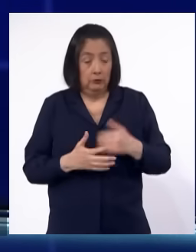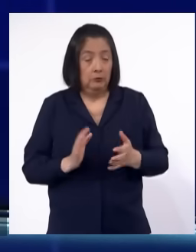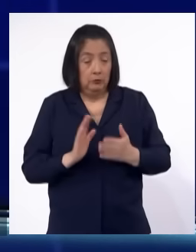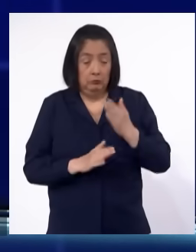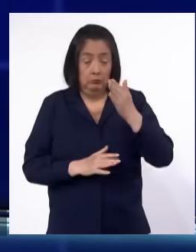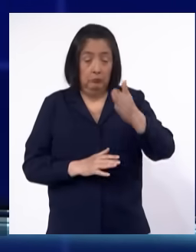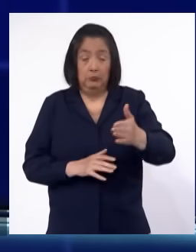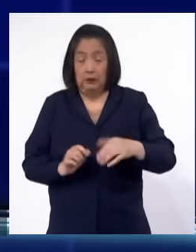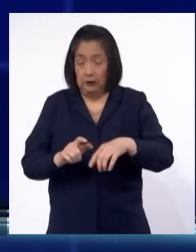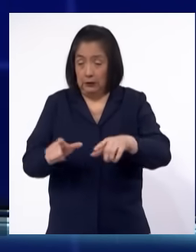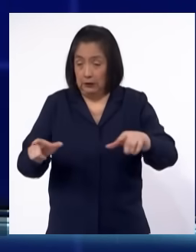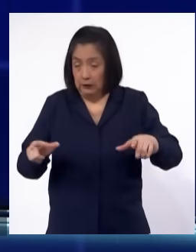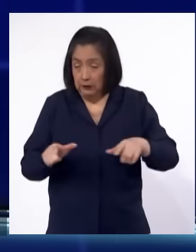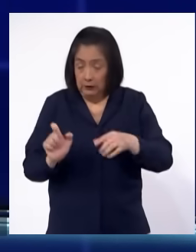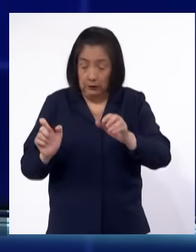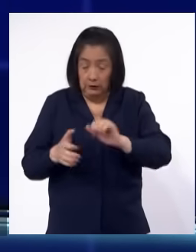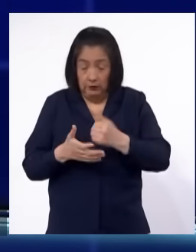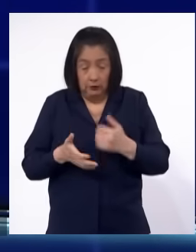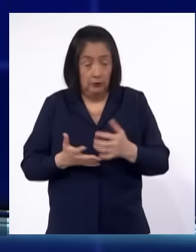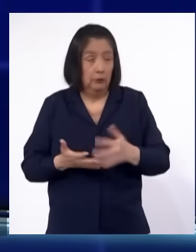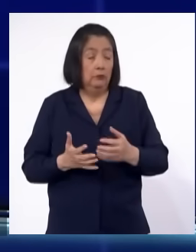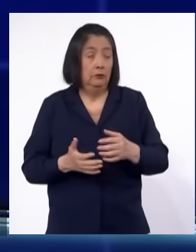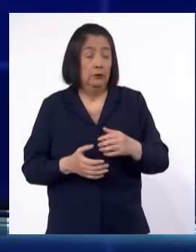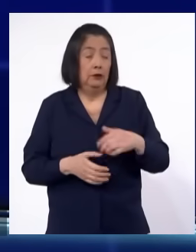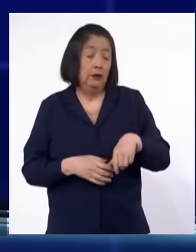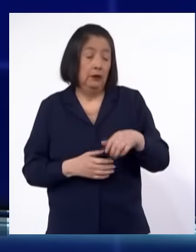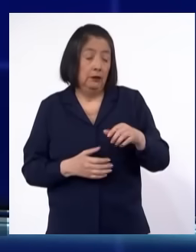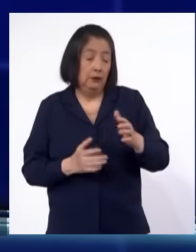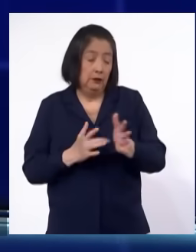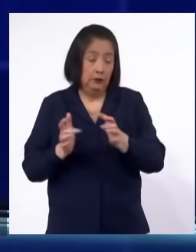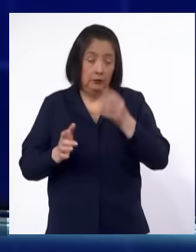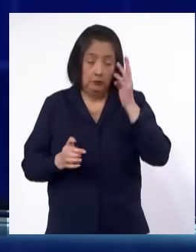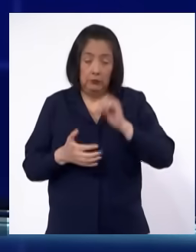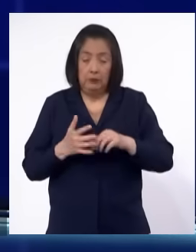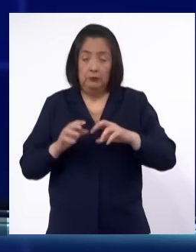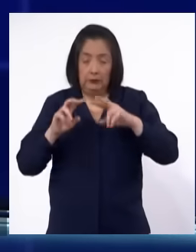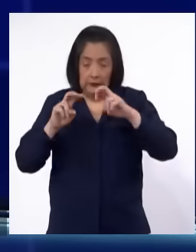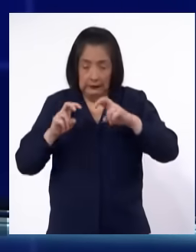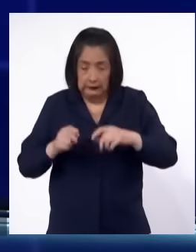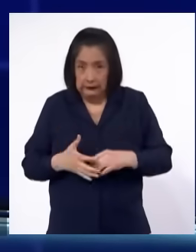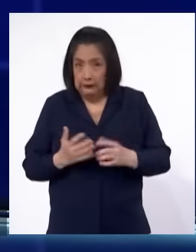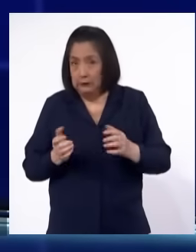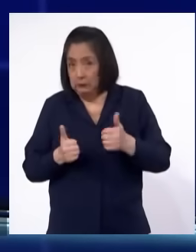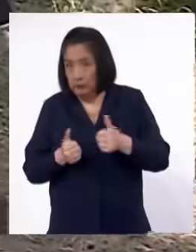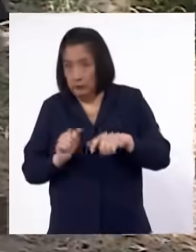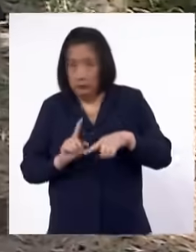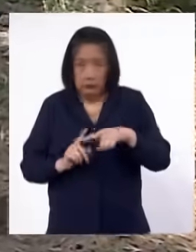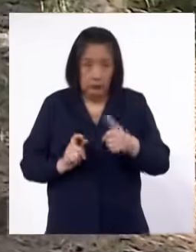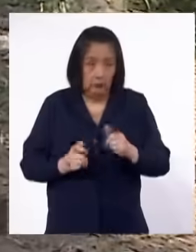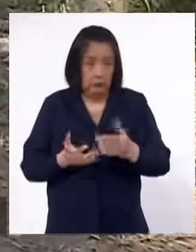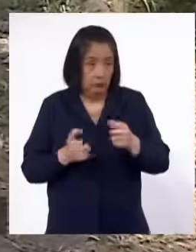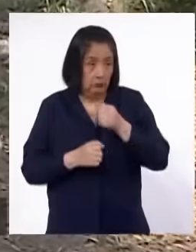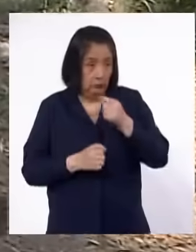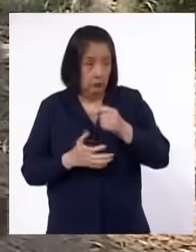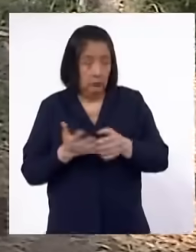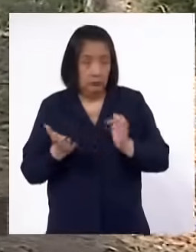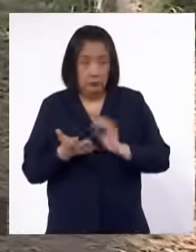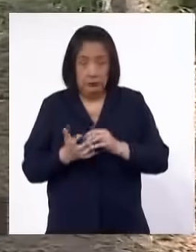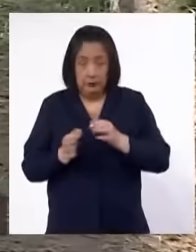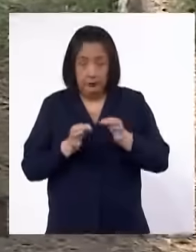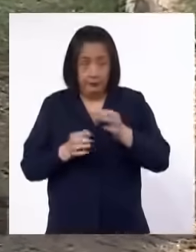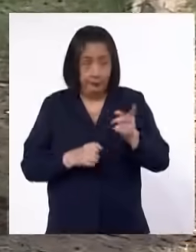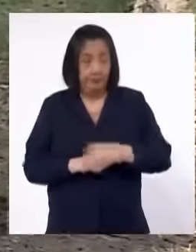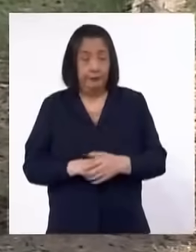campo de Marte para pasar por un examen de descarte. Nuestra compañera Stephanie Medina nos tiene más detalles. Bien,